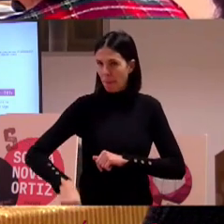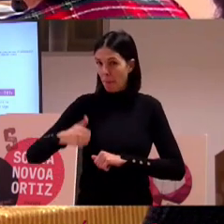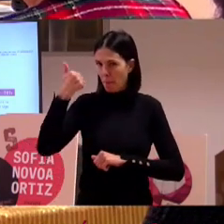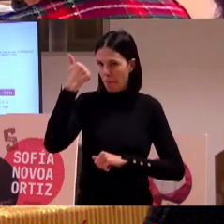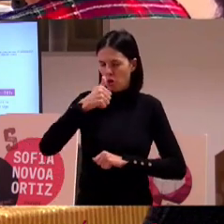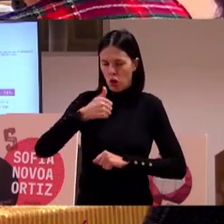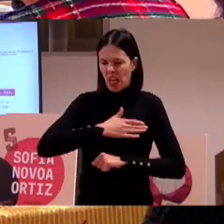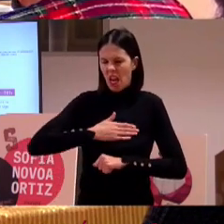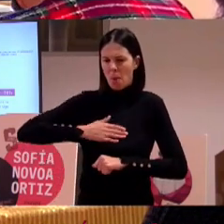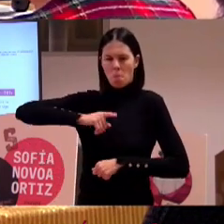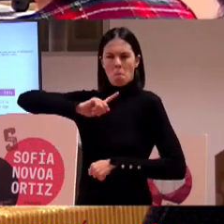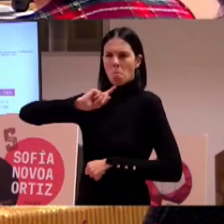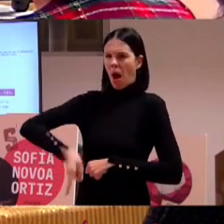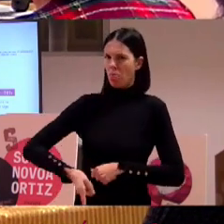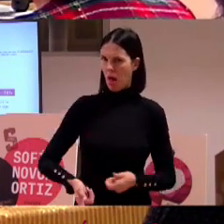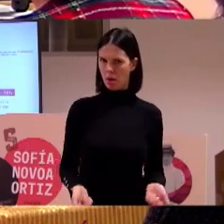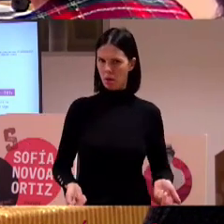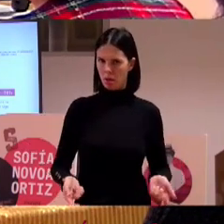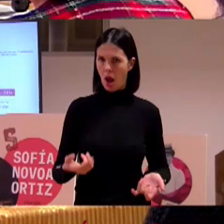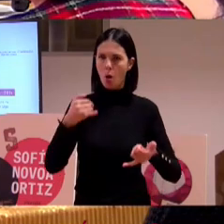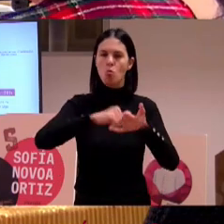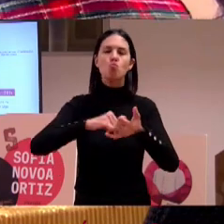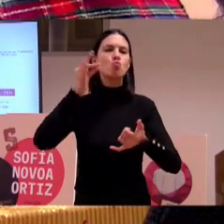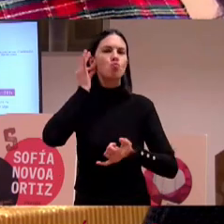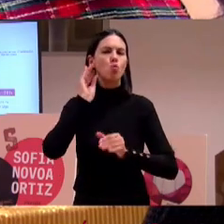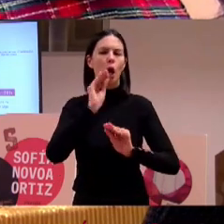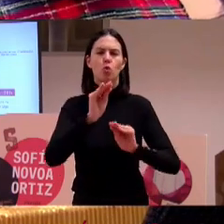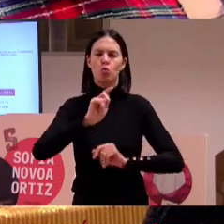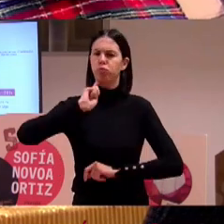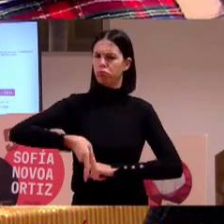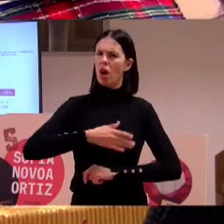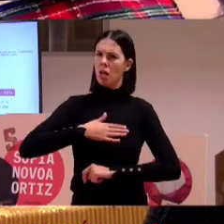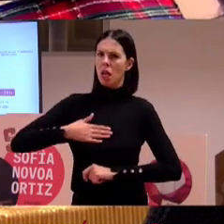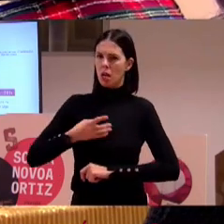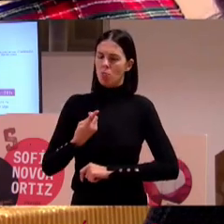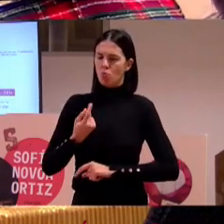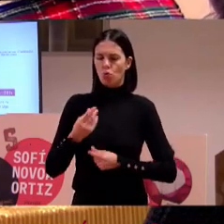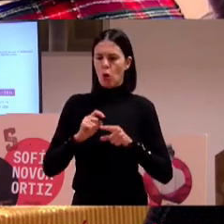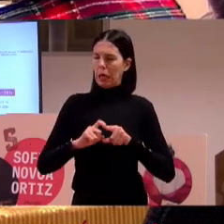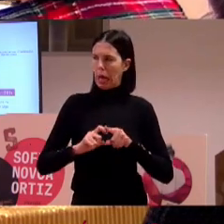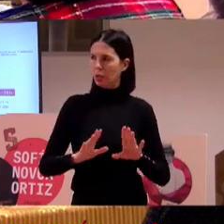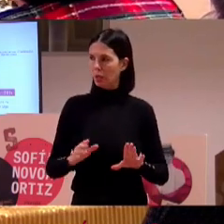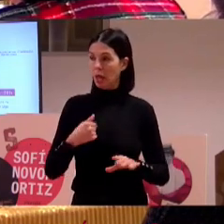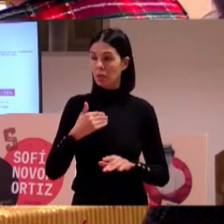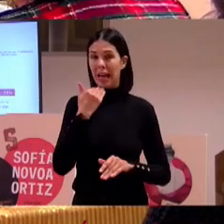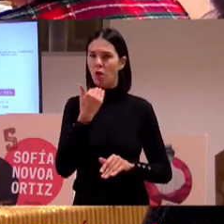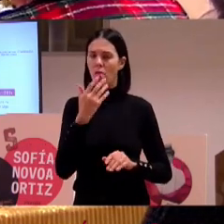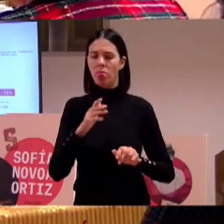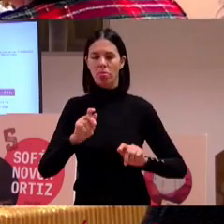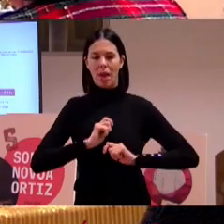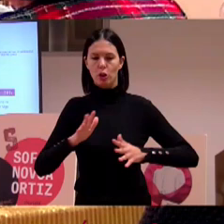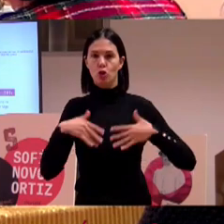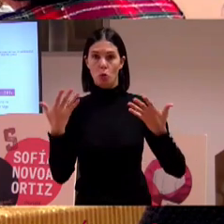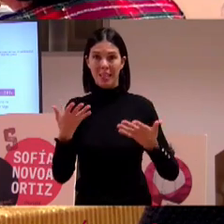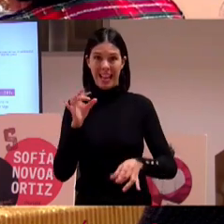el dominante. Sí, era, era el carácter. Una cosa que a mí me sorprende muchísimo, por ejemplo, la correspondencia que